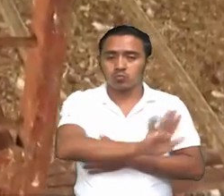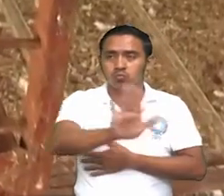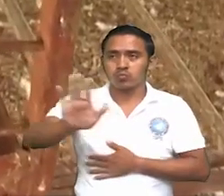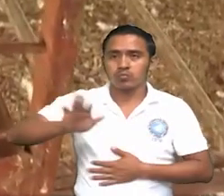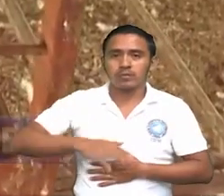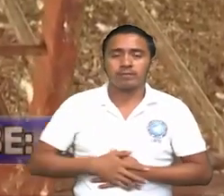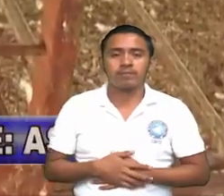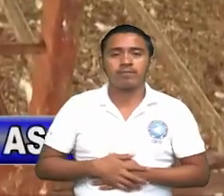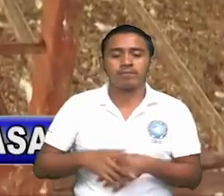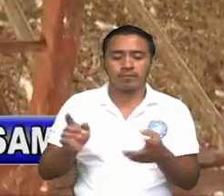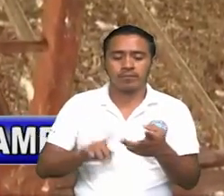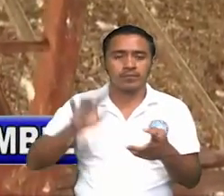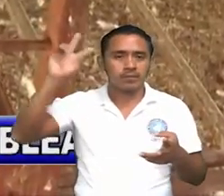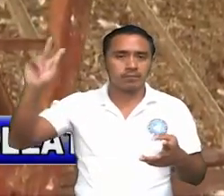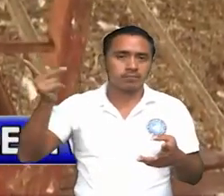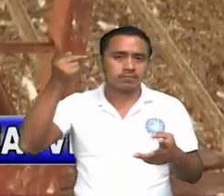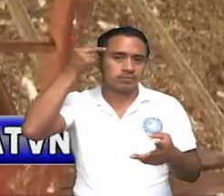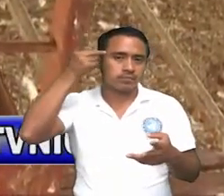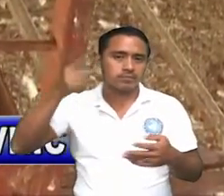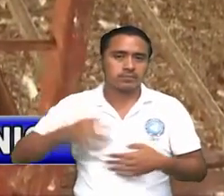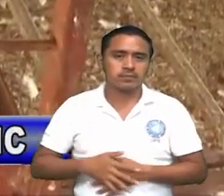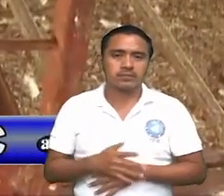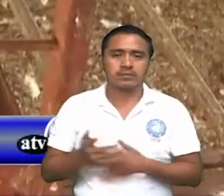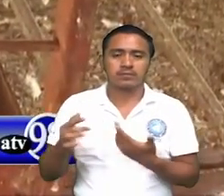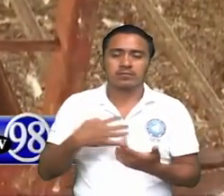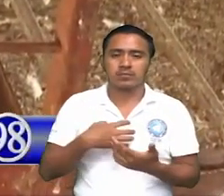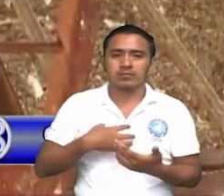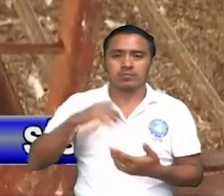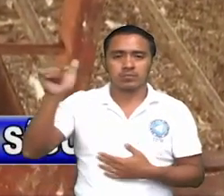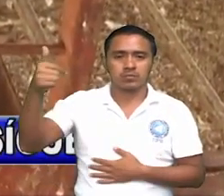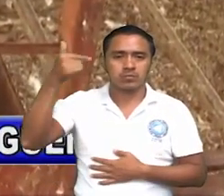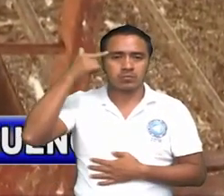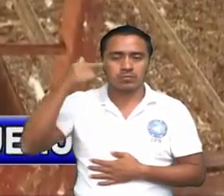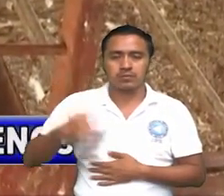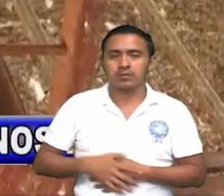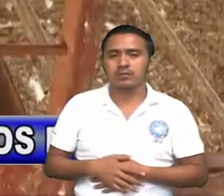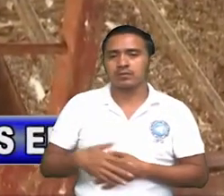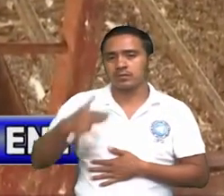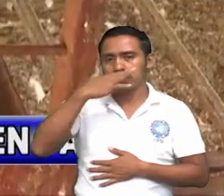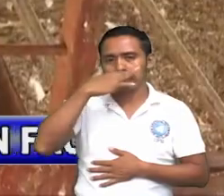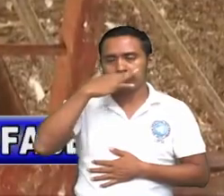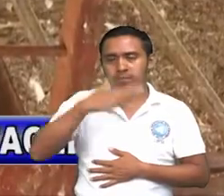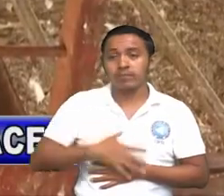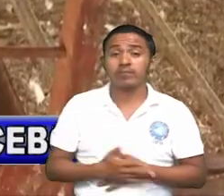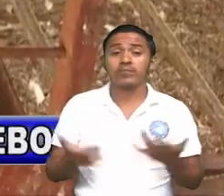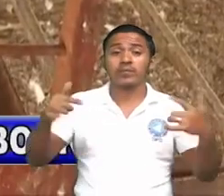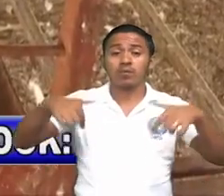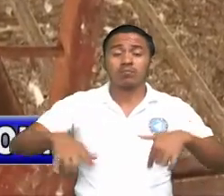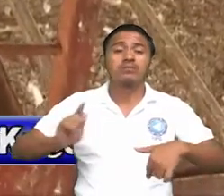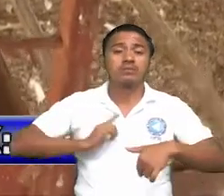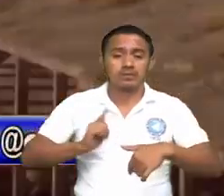campo, a las políticas del Gobierno de Reconciliación y Unidad Nacional, hoy tenemos una condición